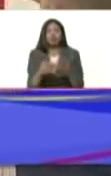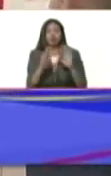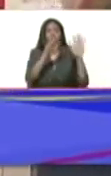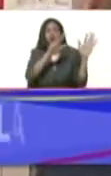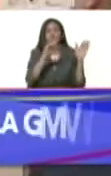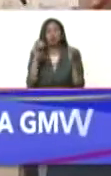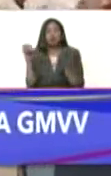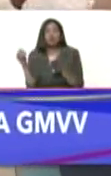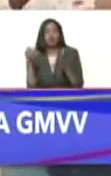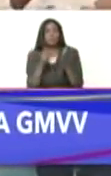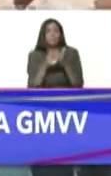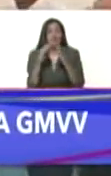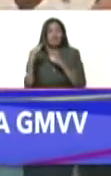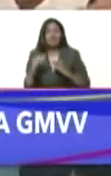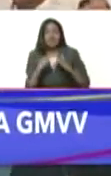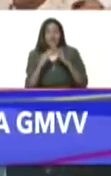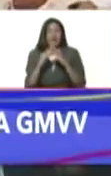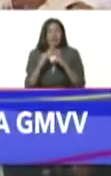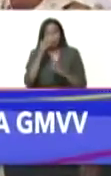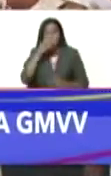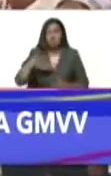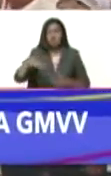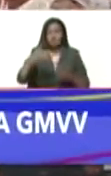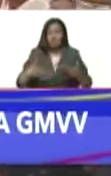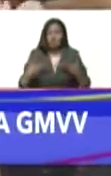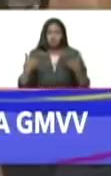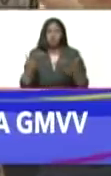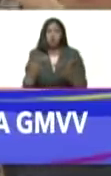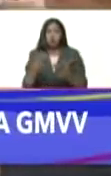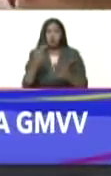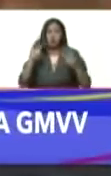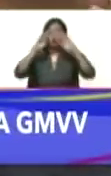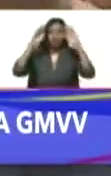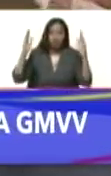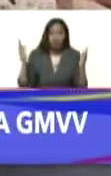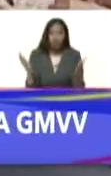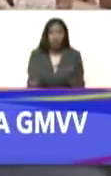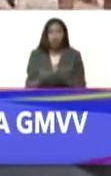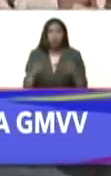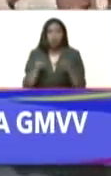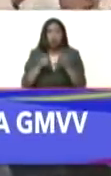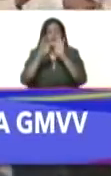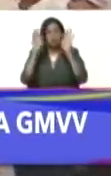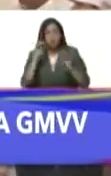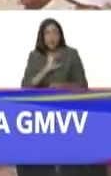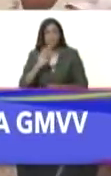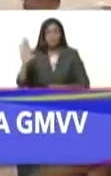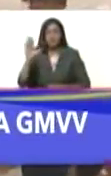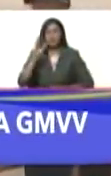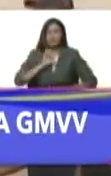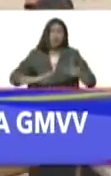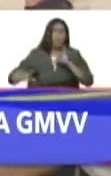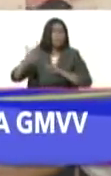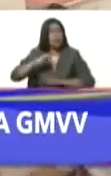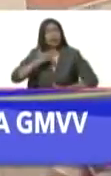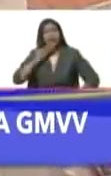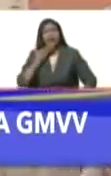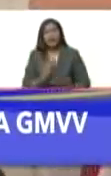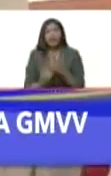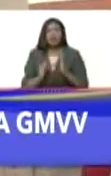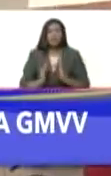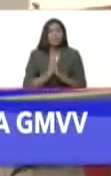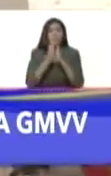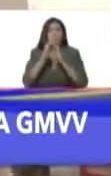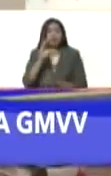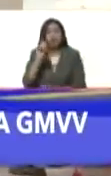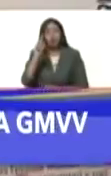2.800.000 viviendas para el pueblo, récord mundial. Gracias, patria amada, gracias. Santísima